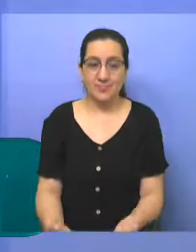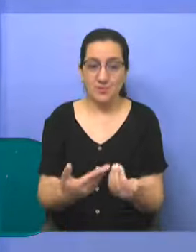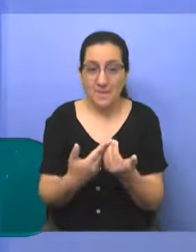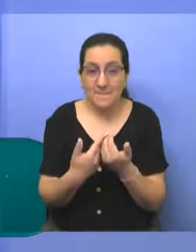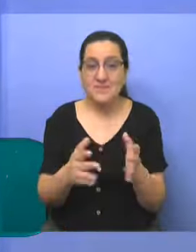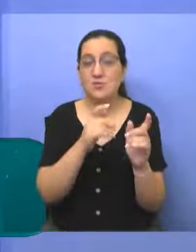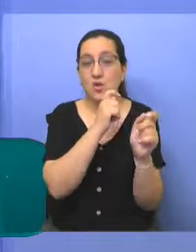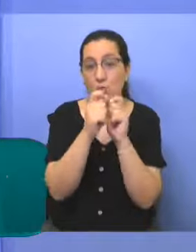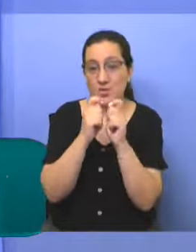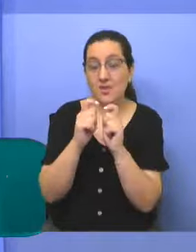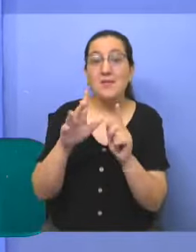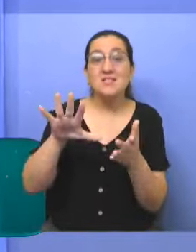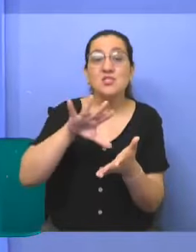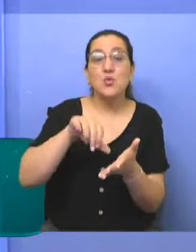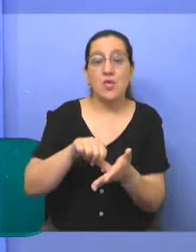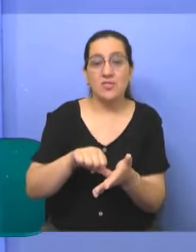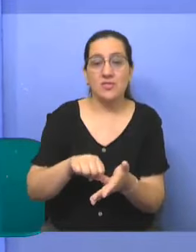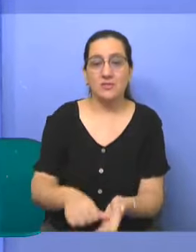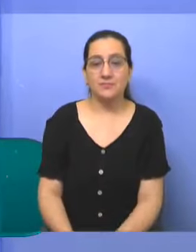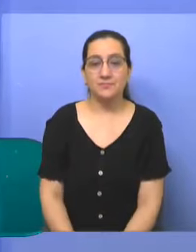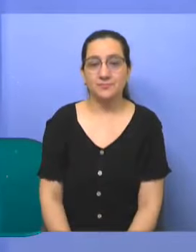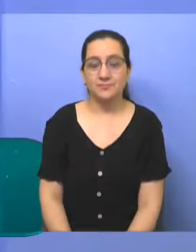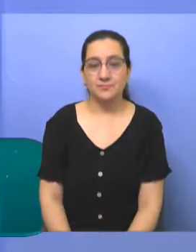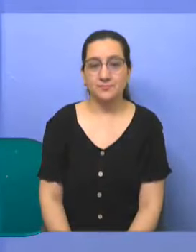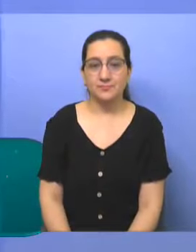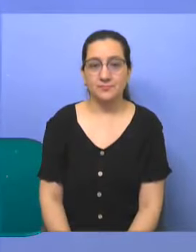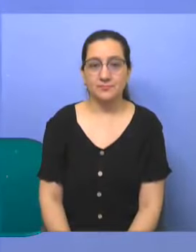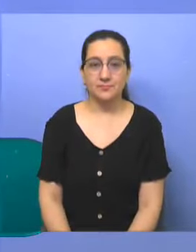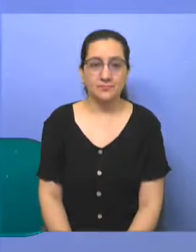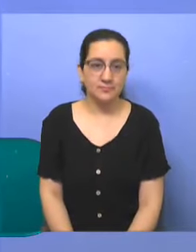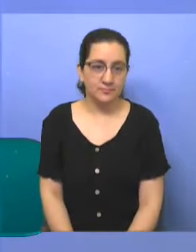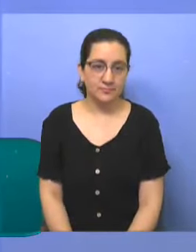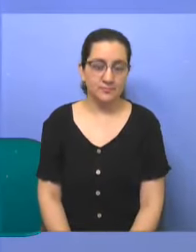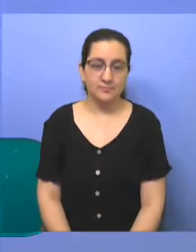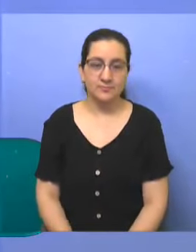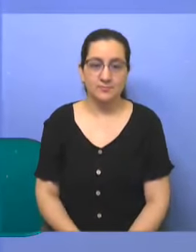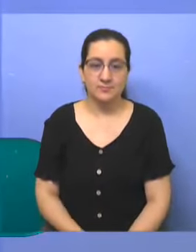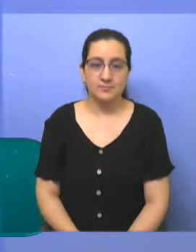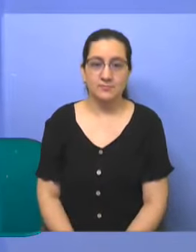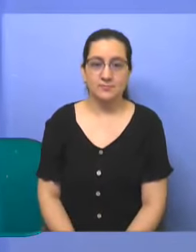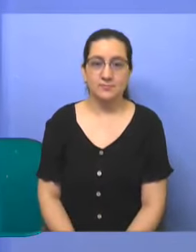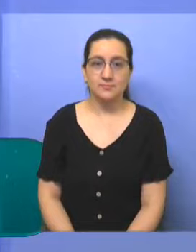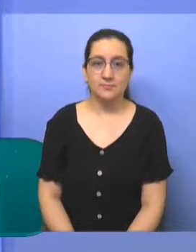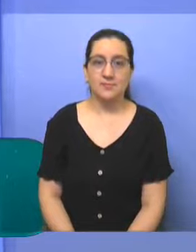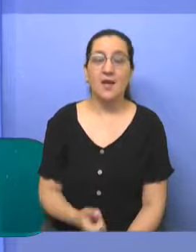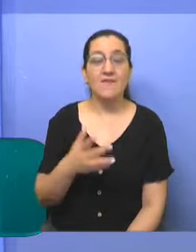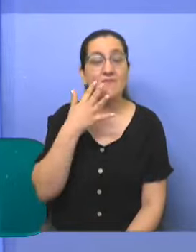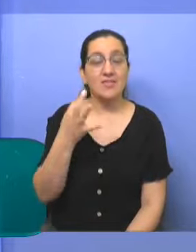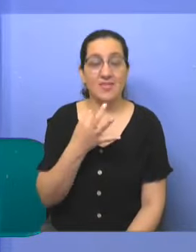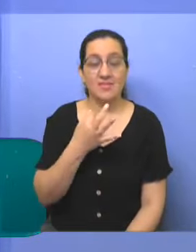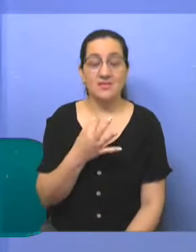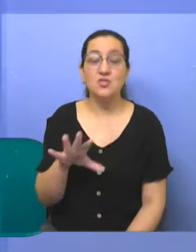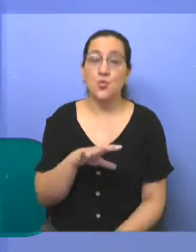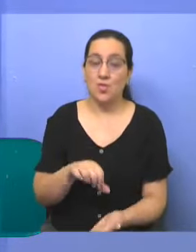encuesta. Y ciudad, perdón, me faltó. Bien. Porque ciudad también nos faltó acá en el gráfico. Por si es interior, claro. Sí. Barrio y ciudad por si es en otro lado. ¿Por